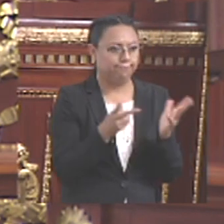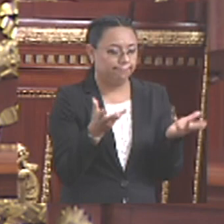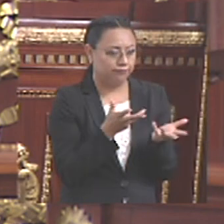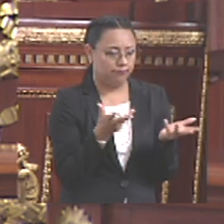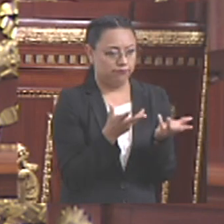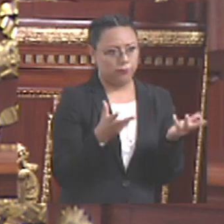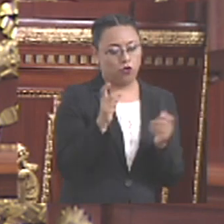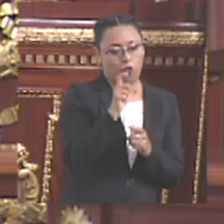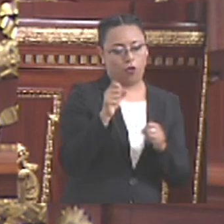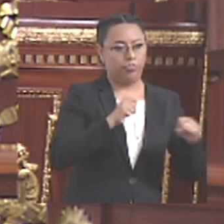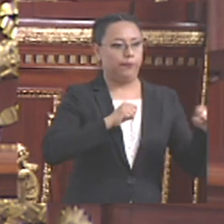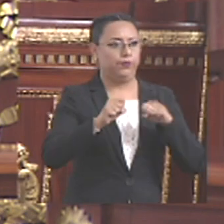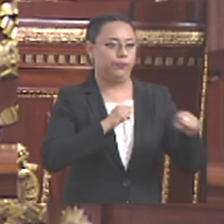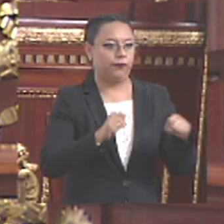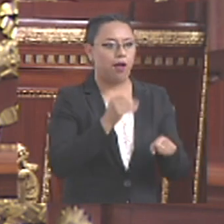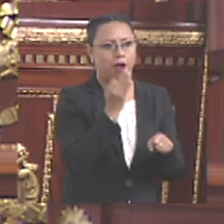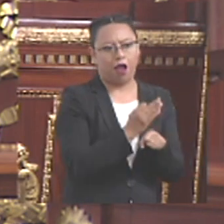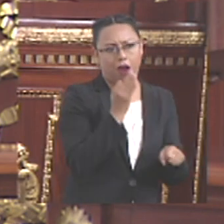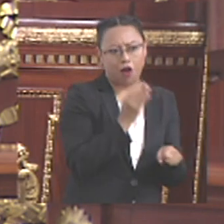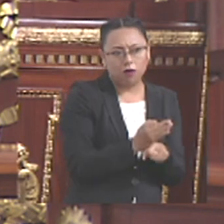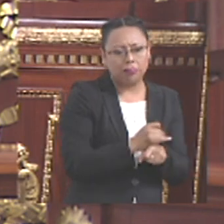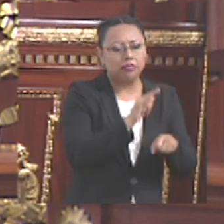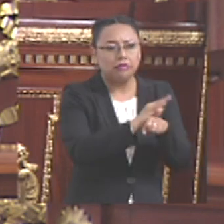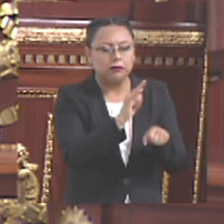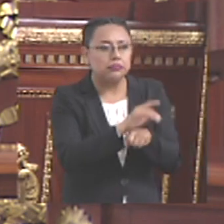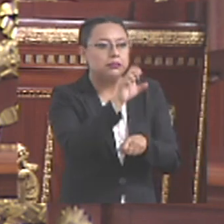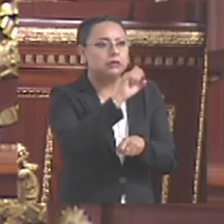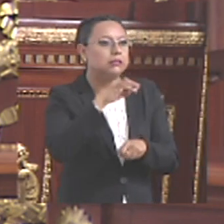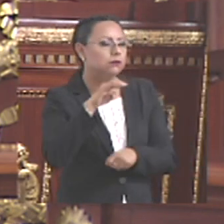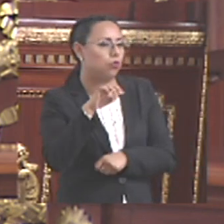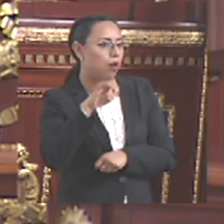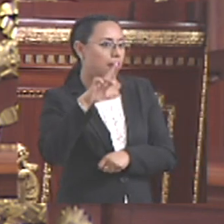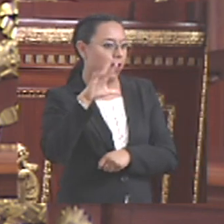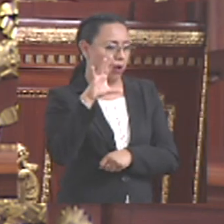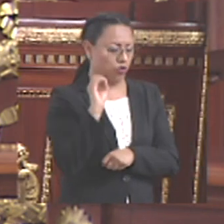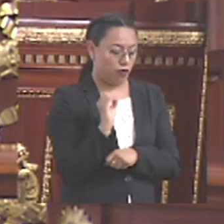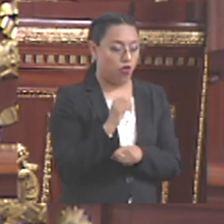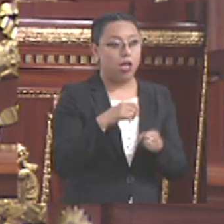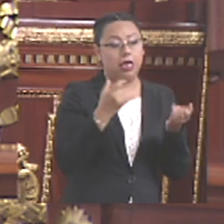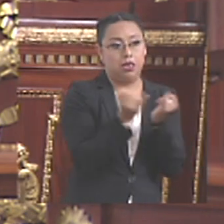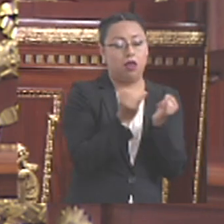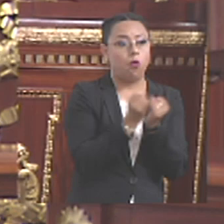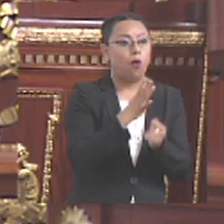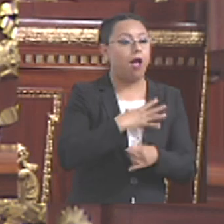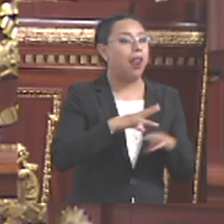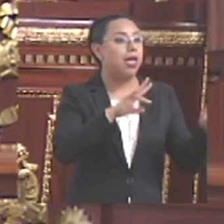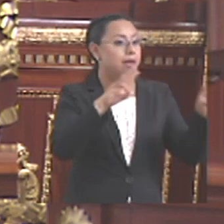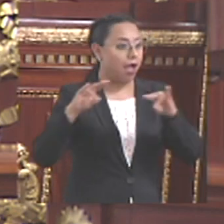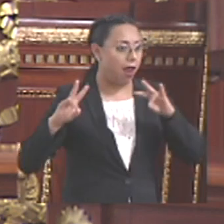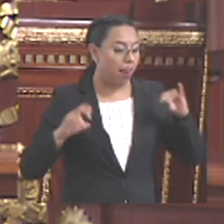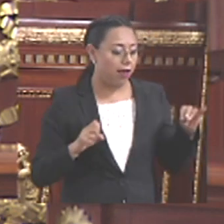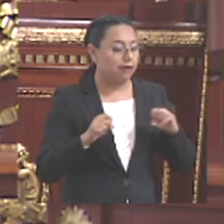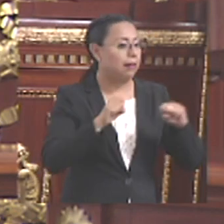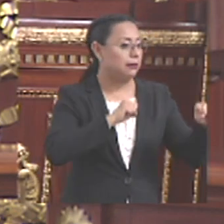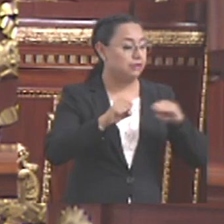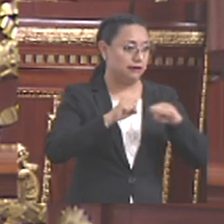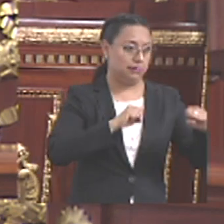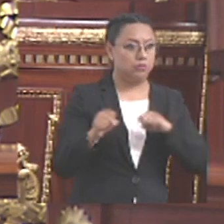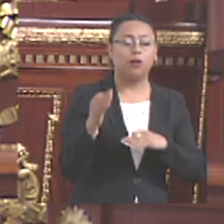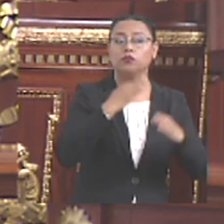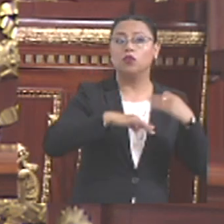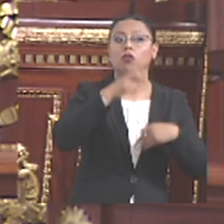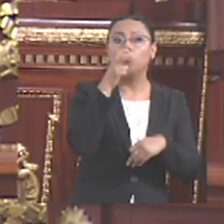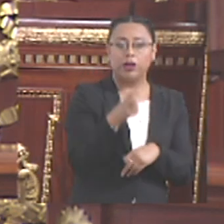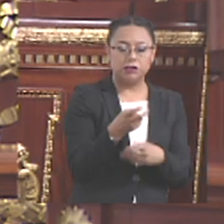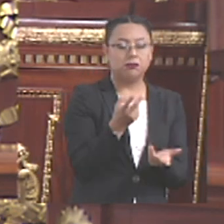y los parlantes instalados con la alerta sísmica son herramientas que las y los capitalinos tienen para tomar medidas ante